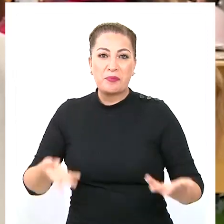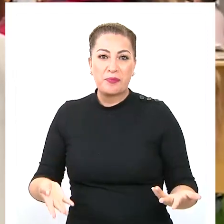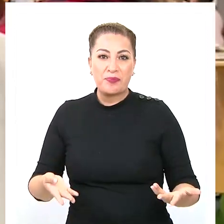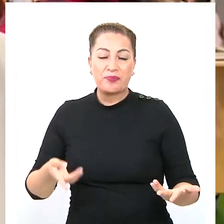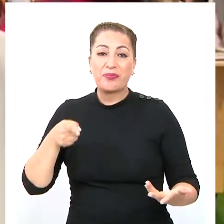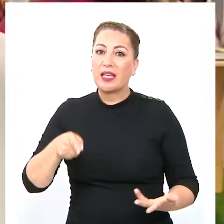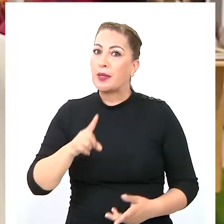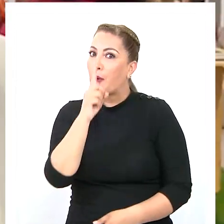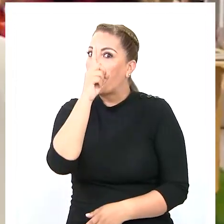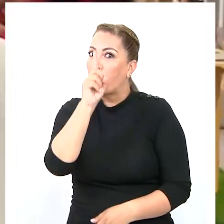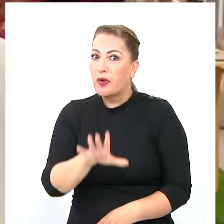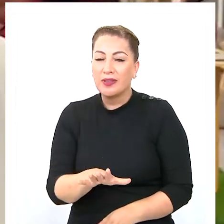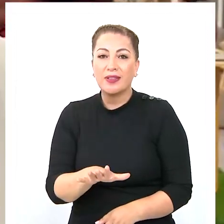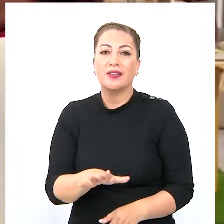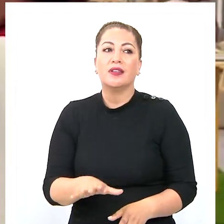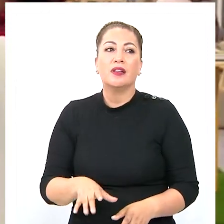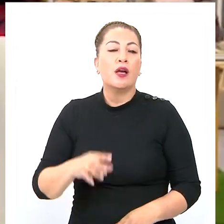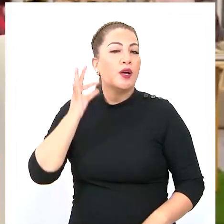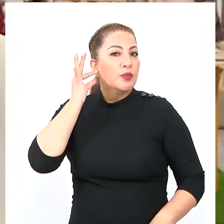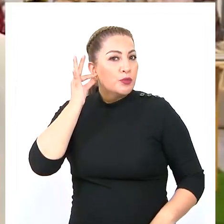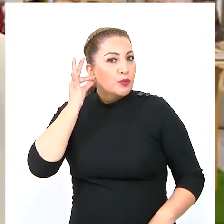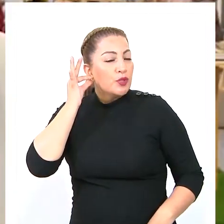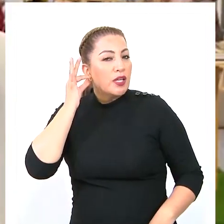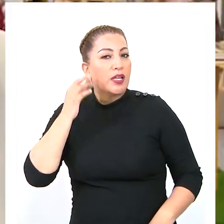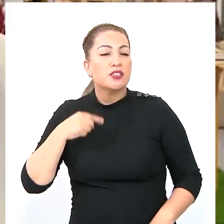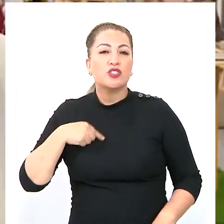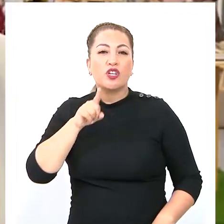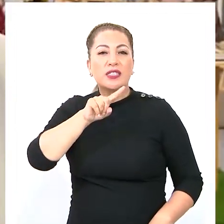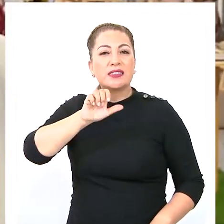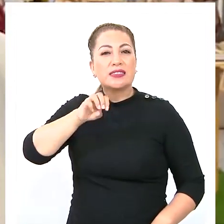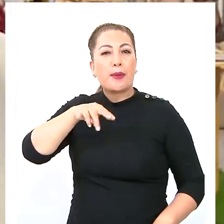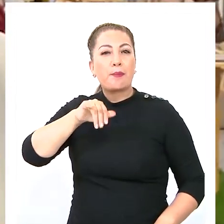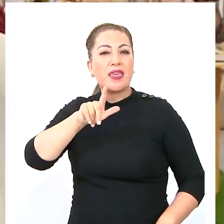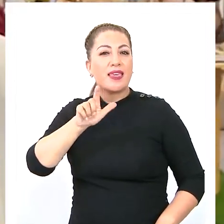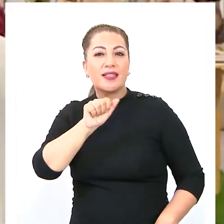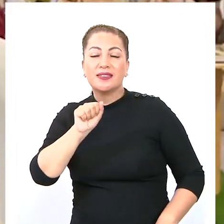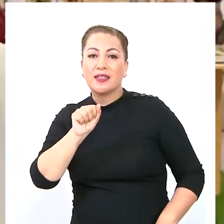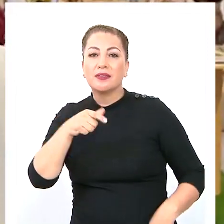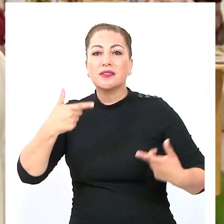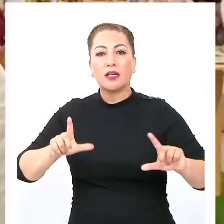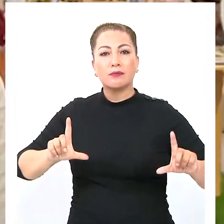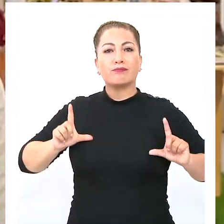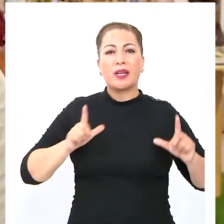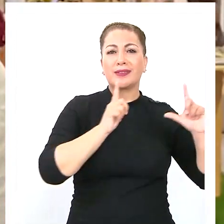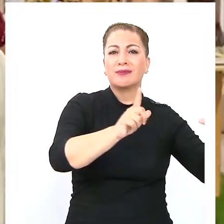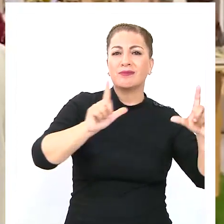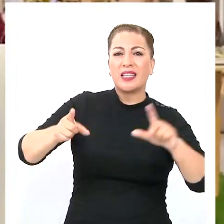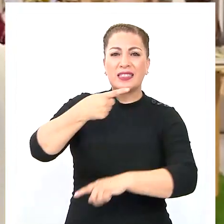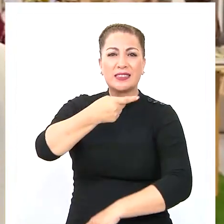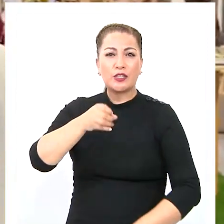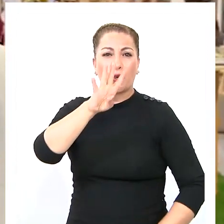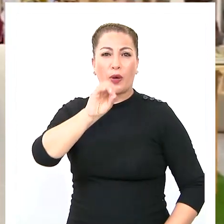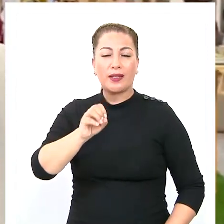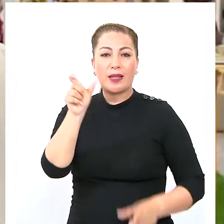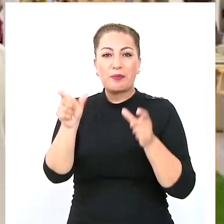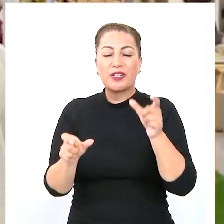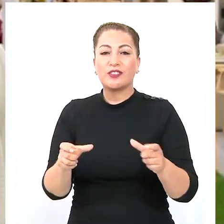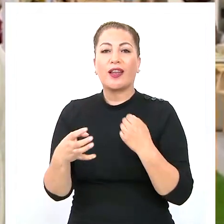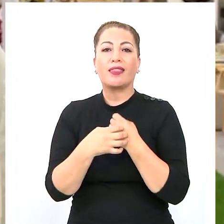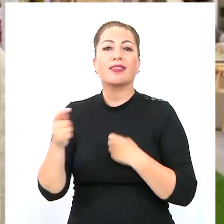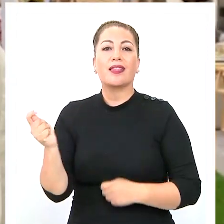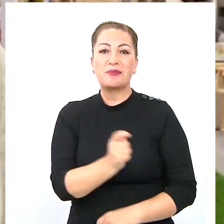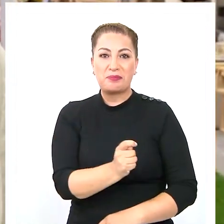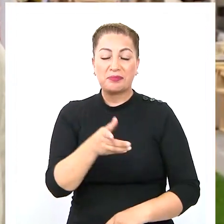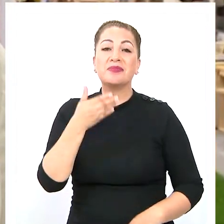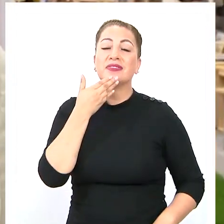este hito para las emprendedoras de Yo Emprendo Semilla FOSIS, que certificó a 140 emprendedoras de acá de la región de